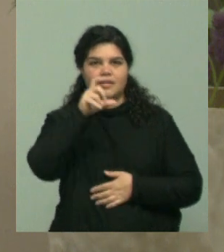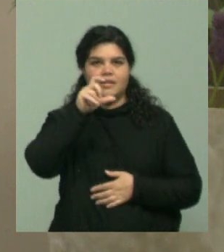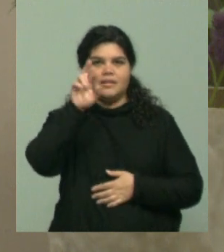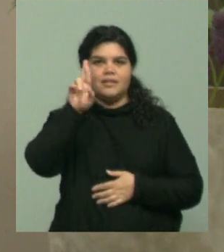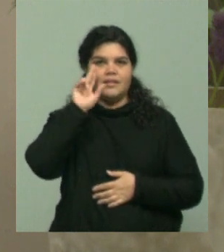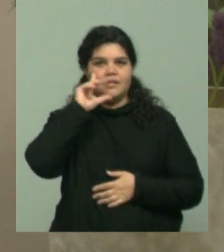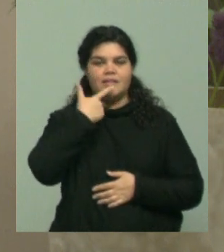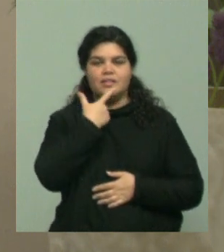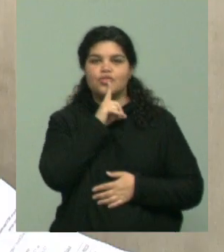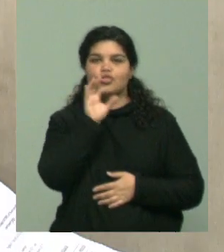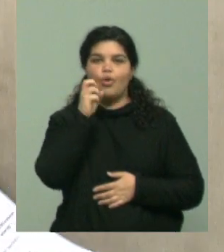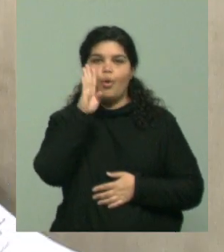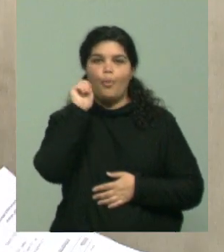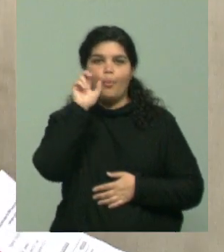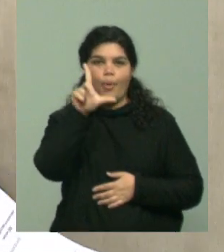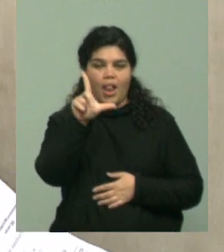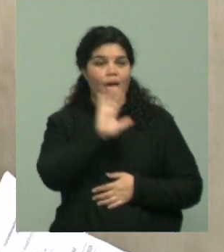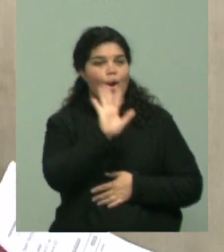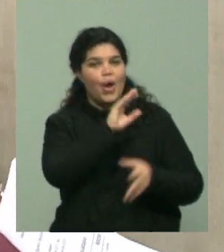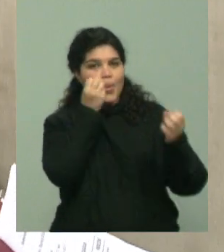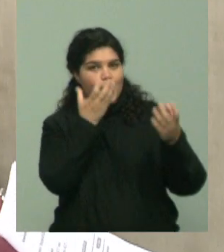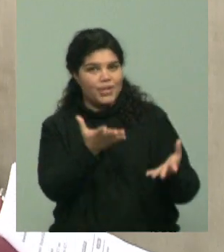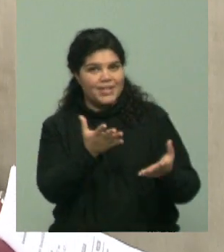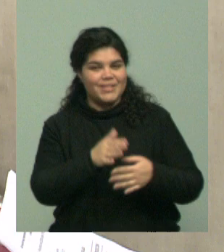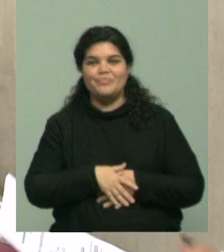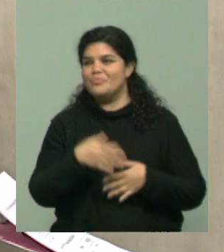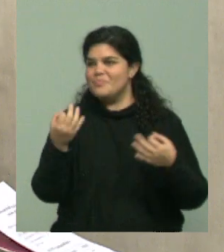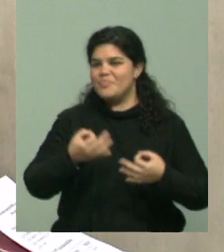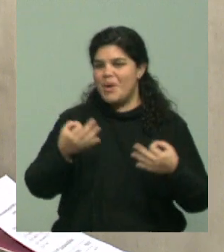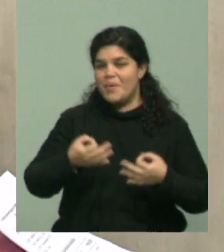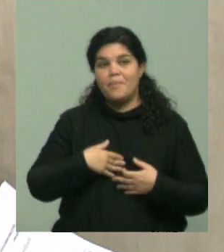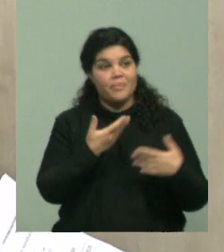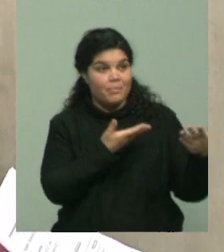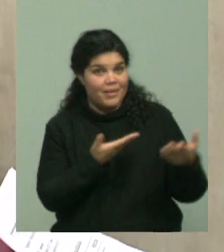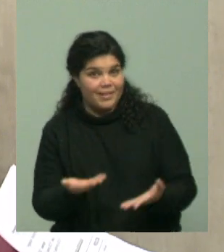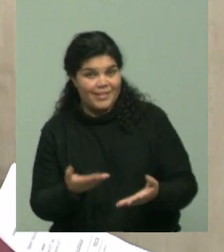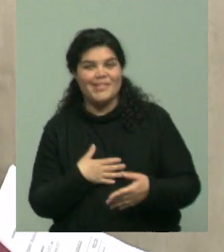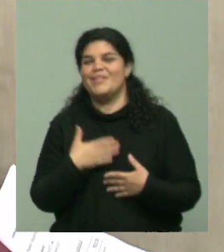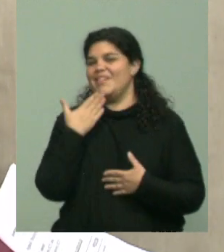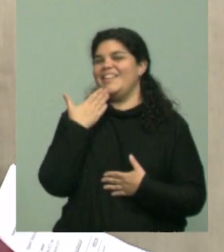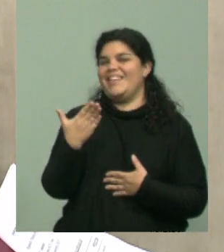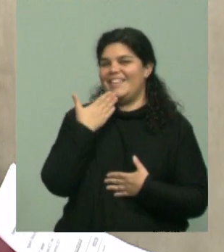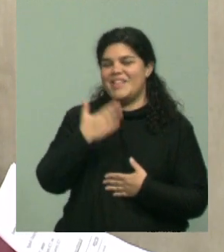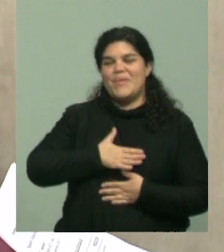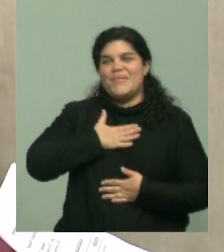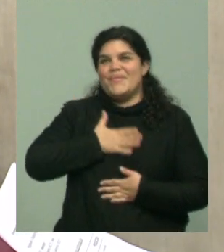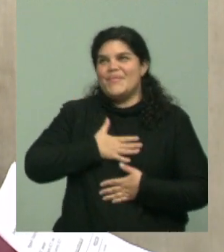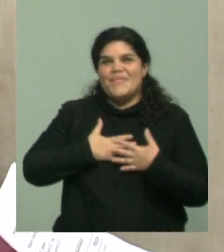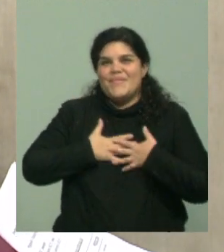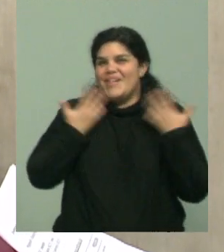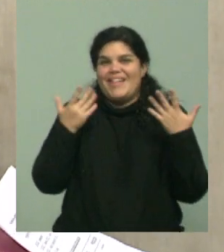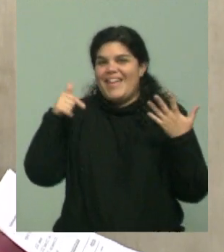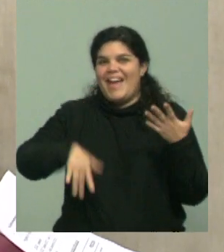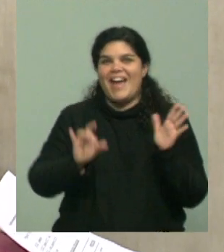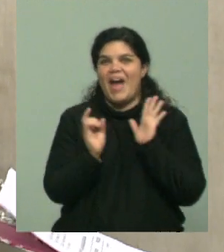con nosotros. ¿Cómo estás, Cristóbal? Hola, muy buenas tardes, Claudia. Bienvenido. Bueno, muchas gracias, feliz de estar acá en